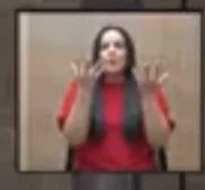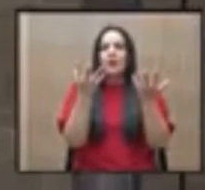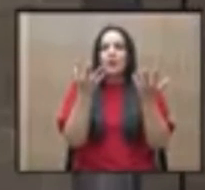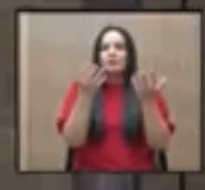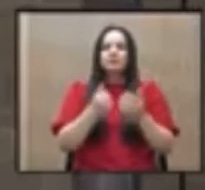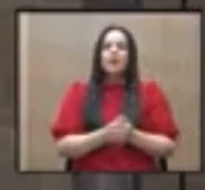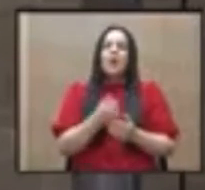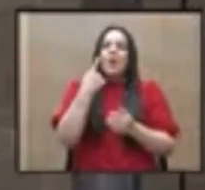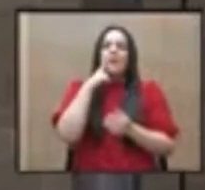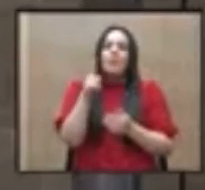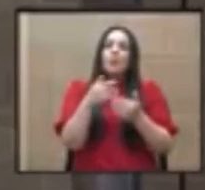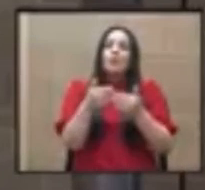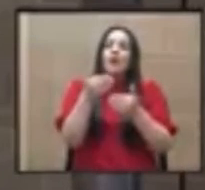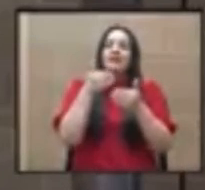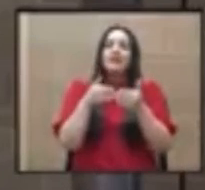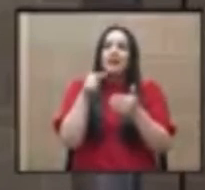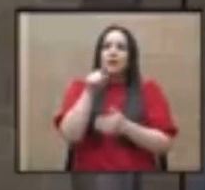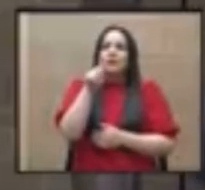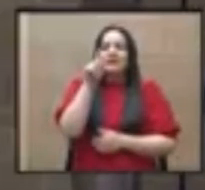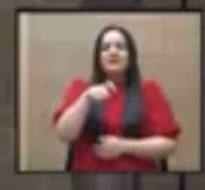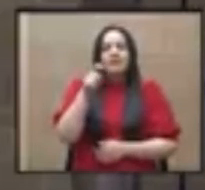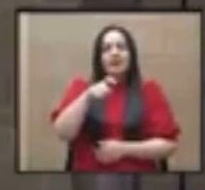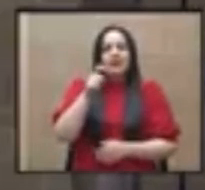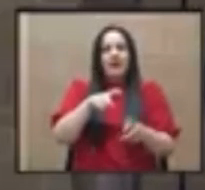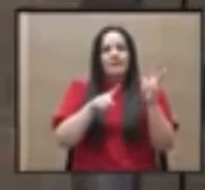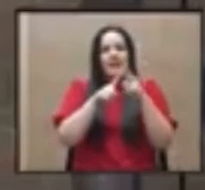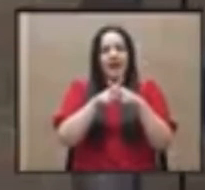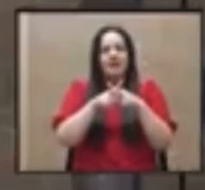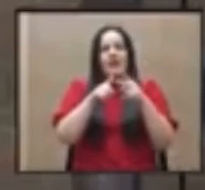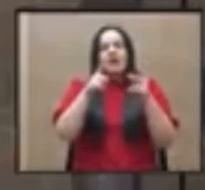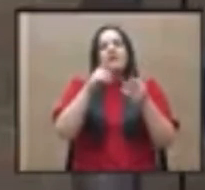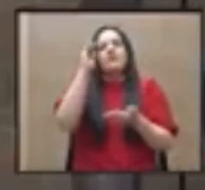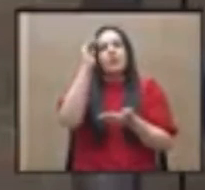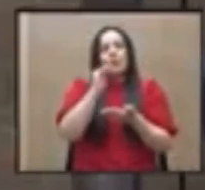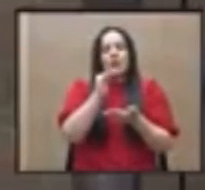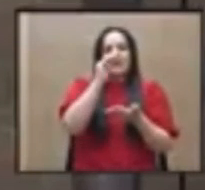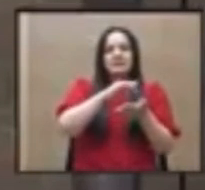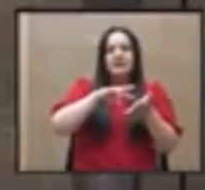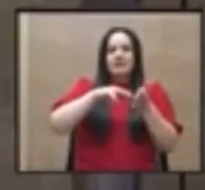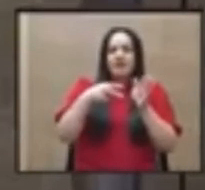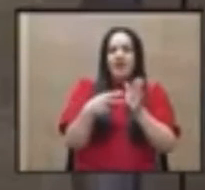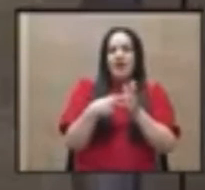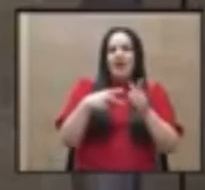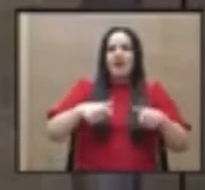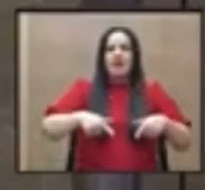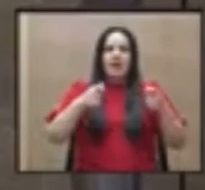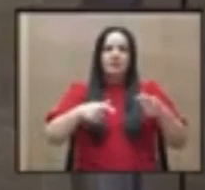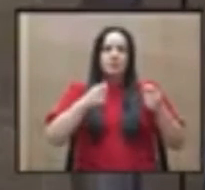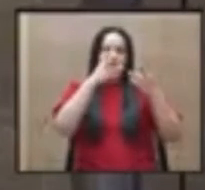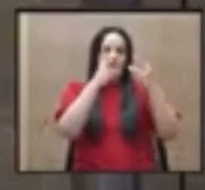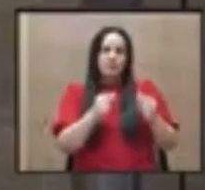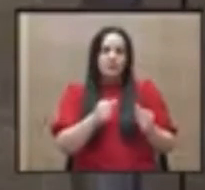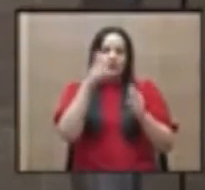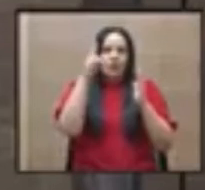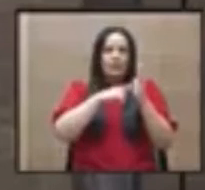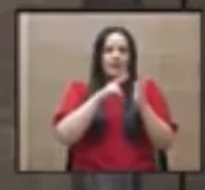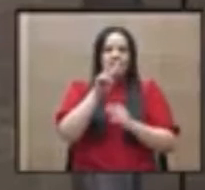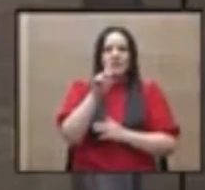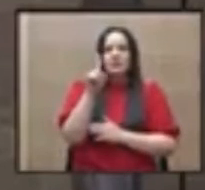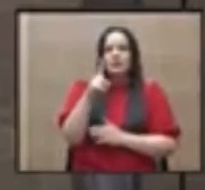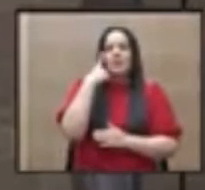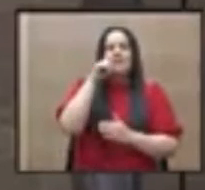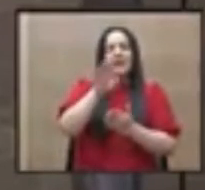lo anterior, se requiere aplicar recortes significativos al gasto del presupuesto del 2021 para evitar